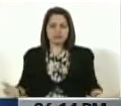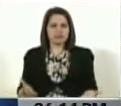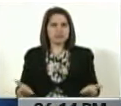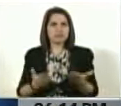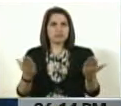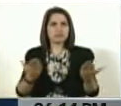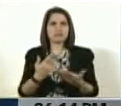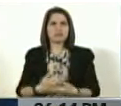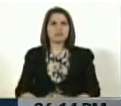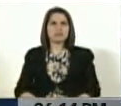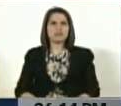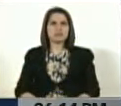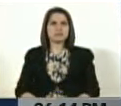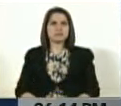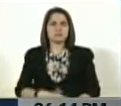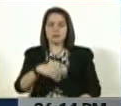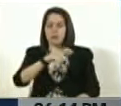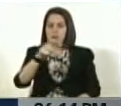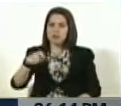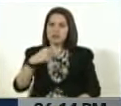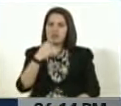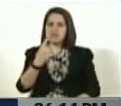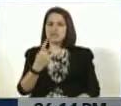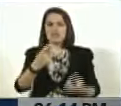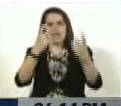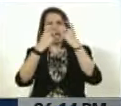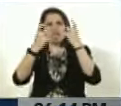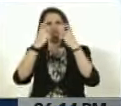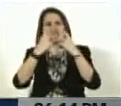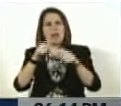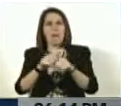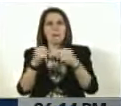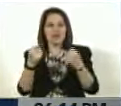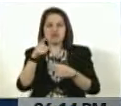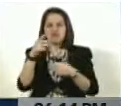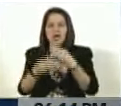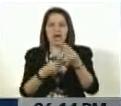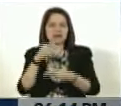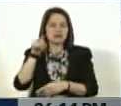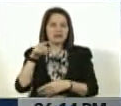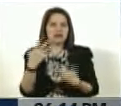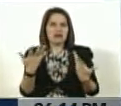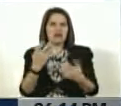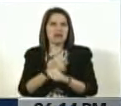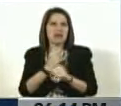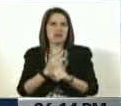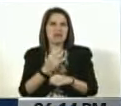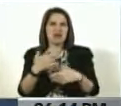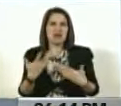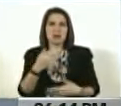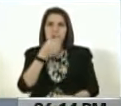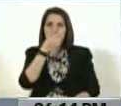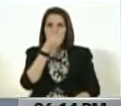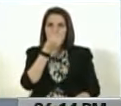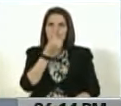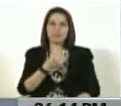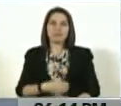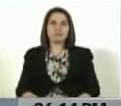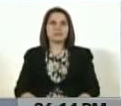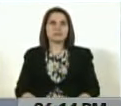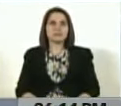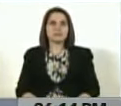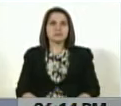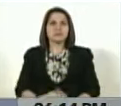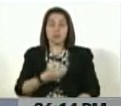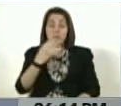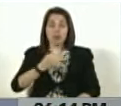amigo. Hay gente que decía ahorita por lo menos la formación. ¿Qué haces tú allí en esa panadería? Bueno, buenas tardes por la invitación.